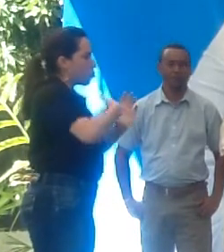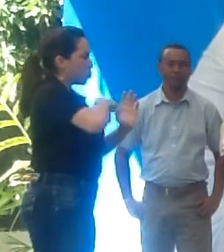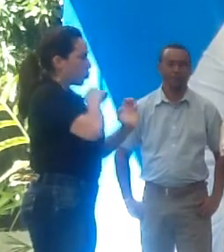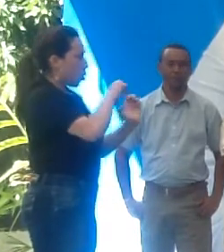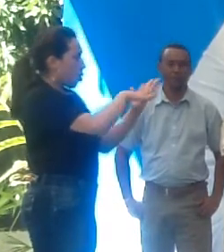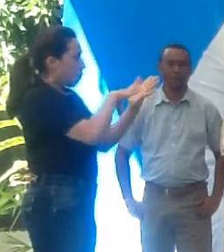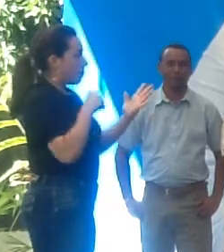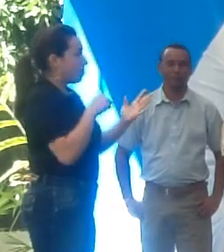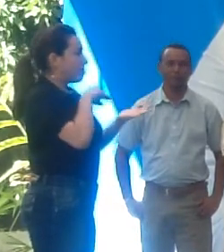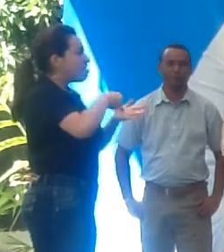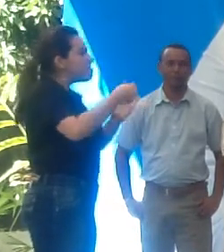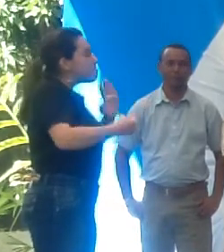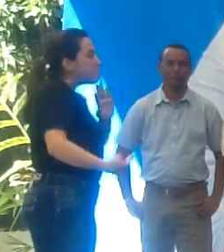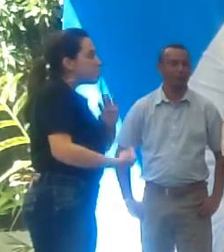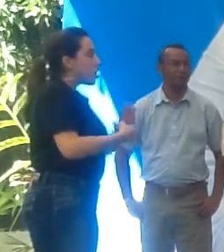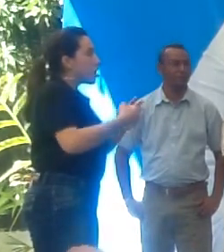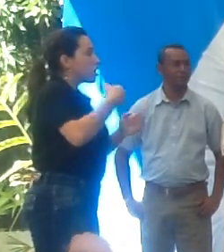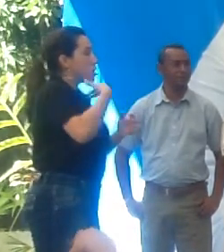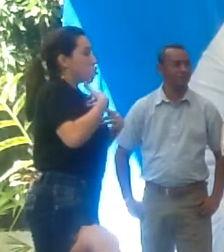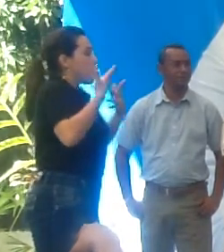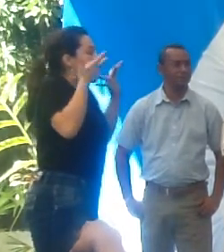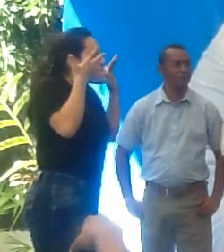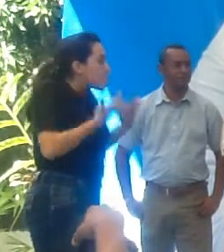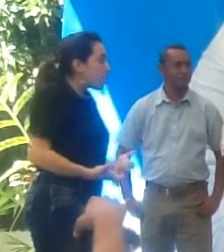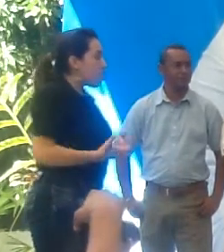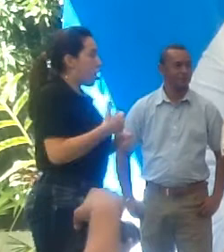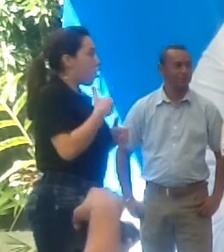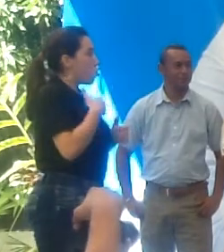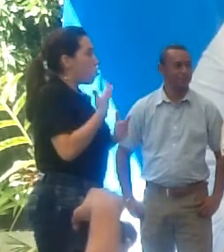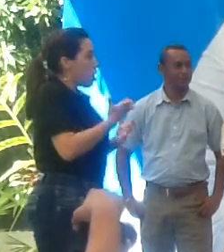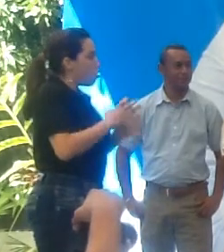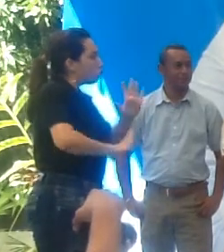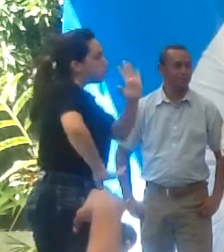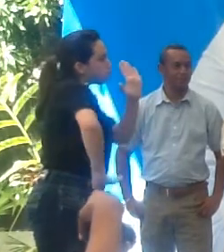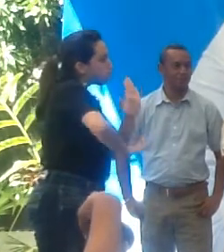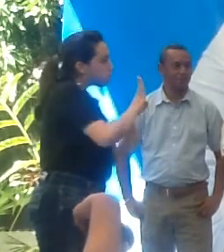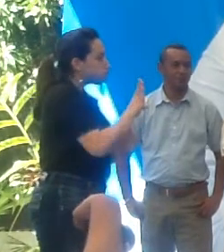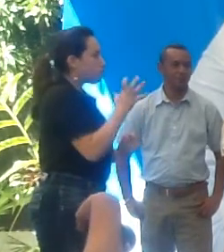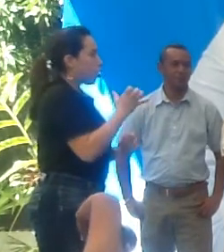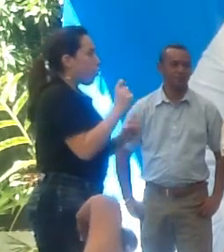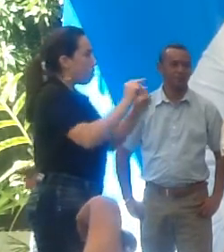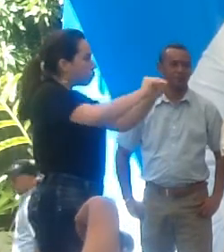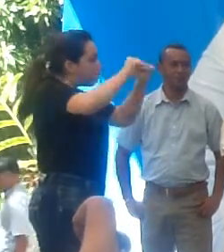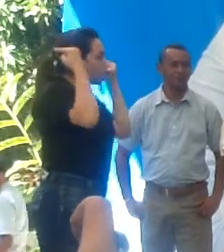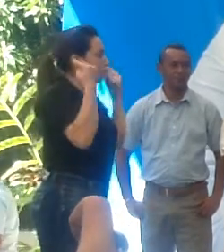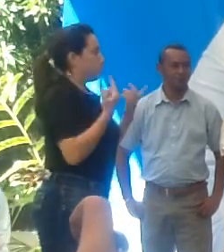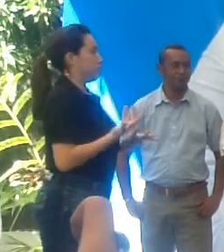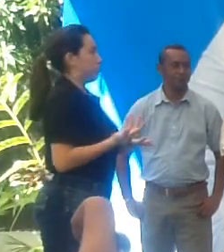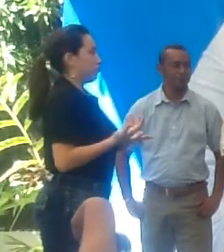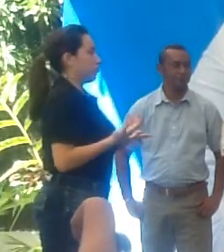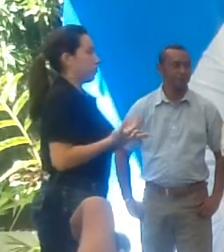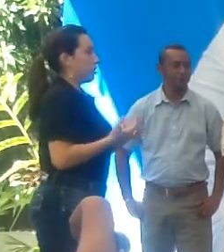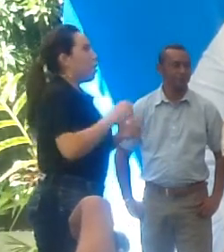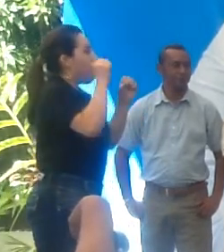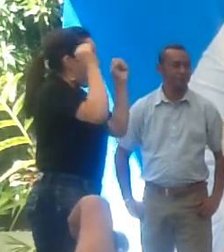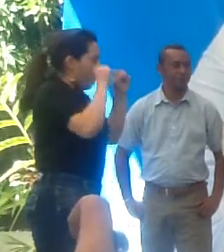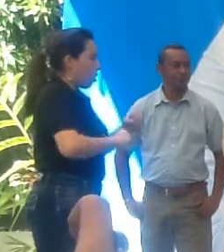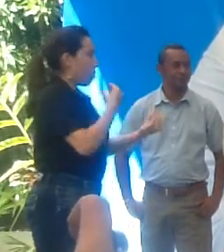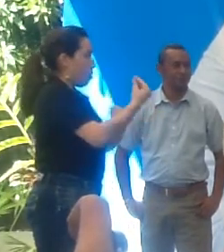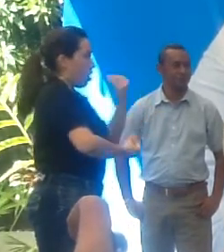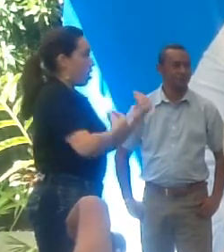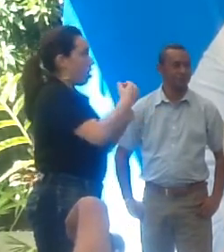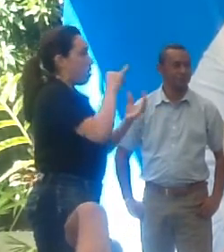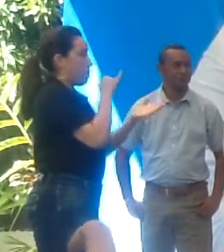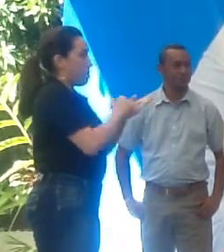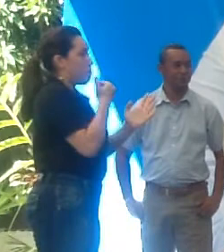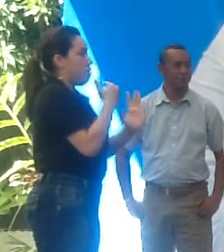que si queremos, si tenemos voluntad, si queremos progresar, si queremos superarnos, vamos a poder